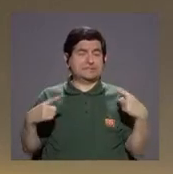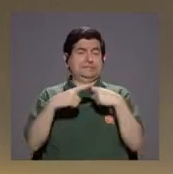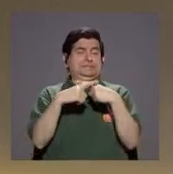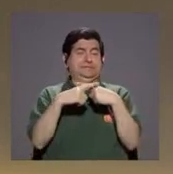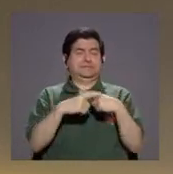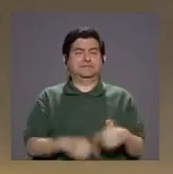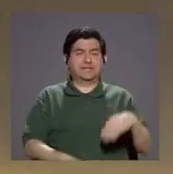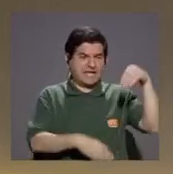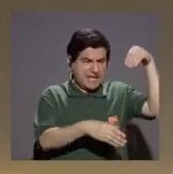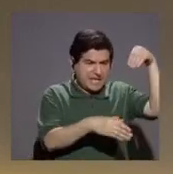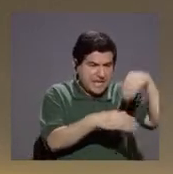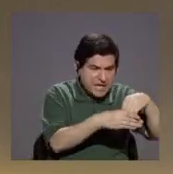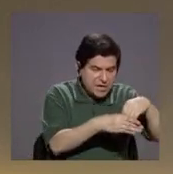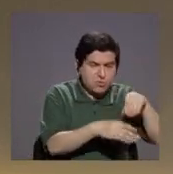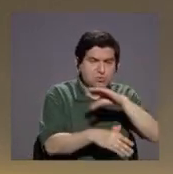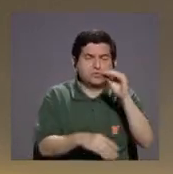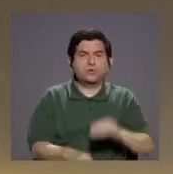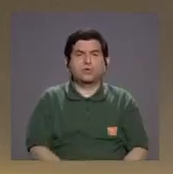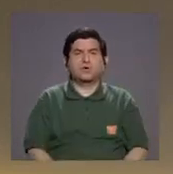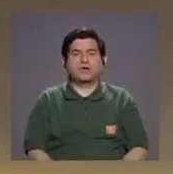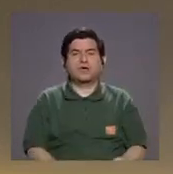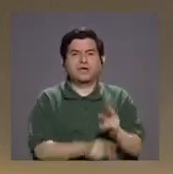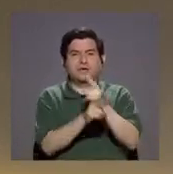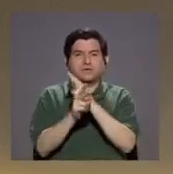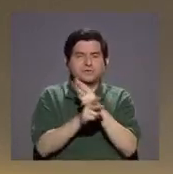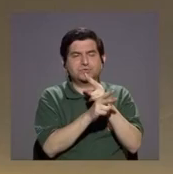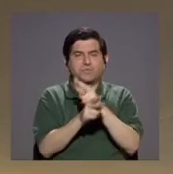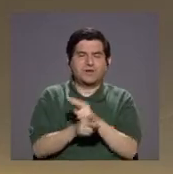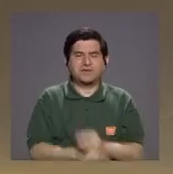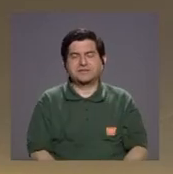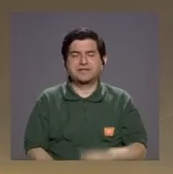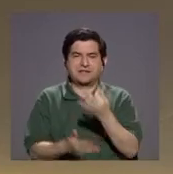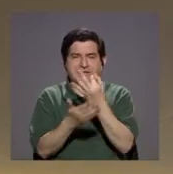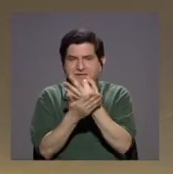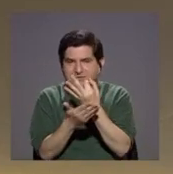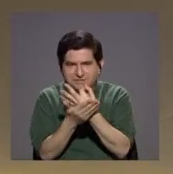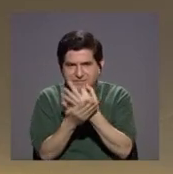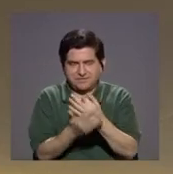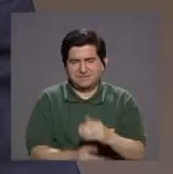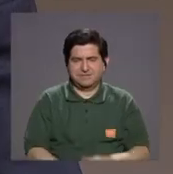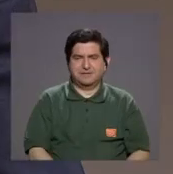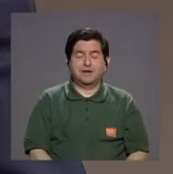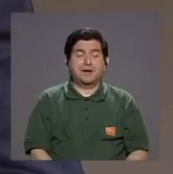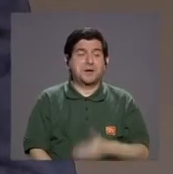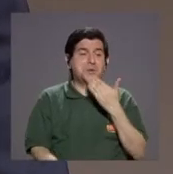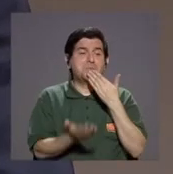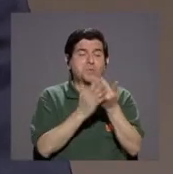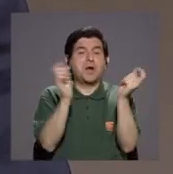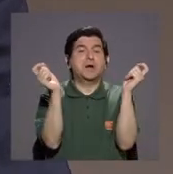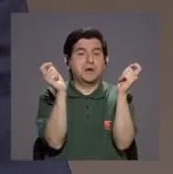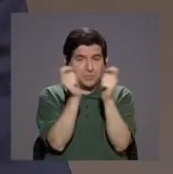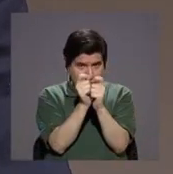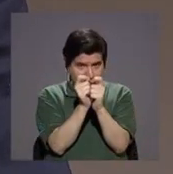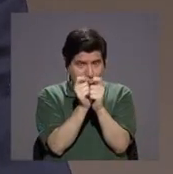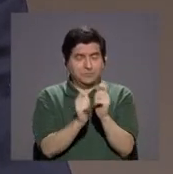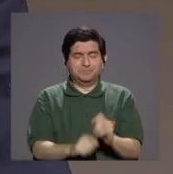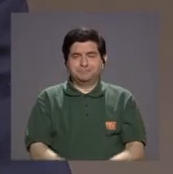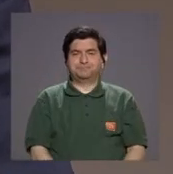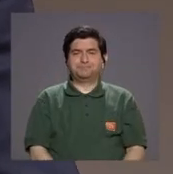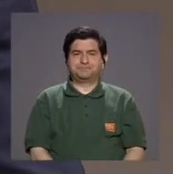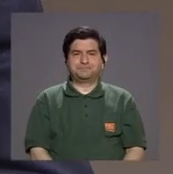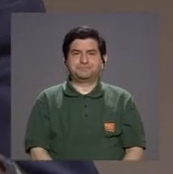inclusión y su jefe sí bueno eso es un buen punto yo le decía ahora que en